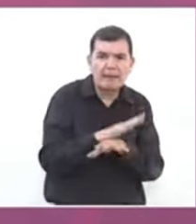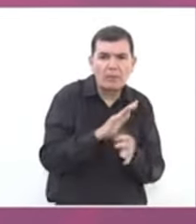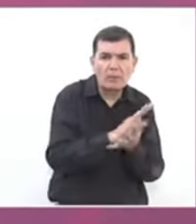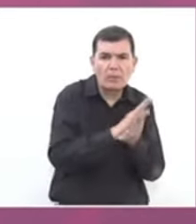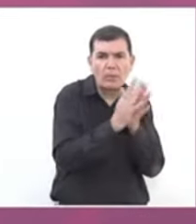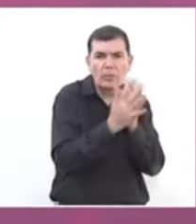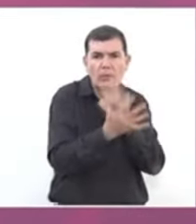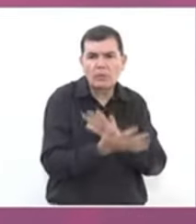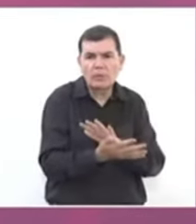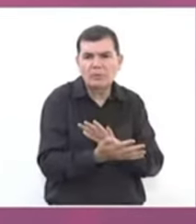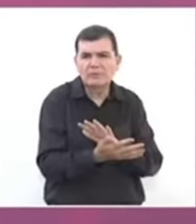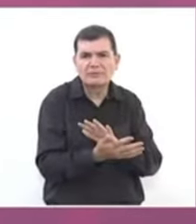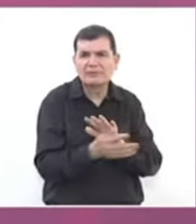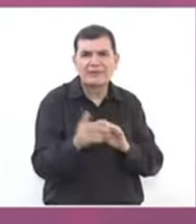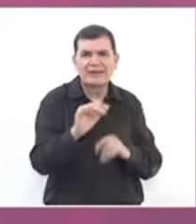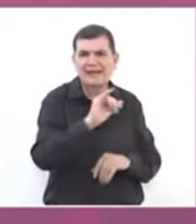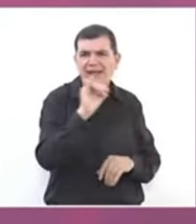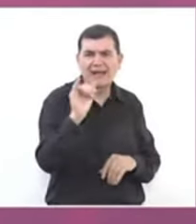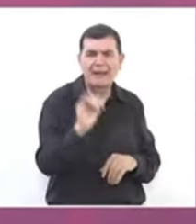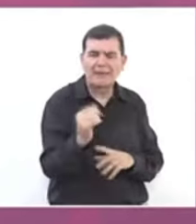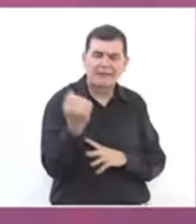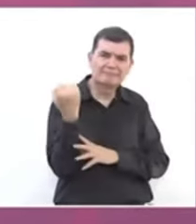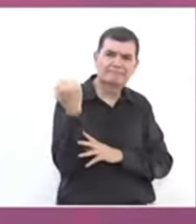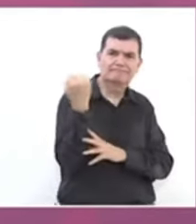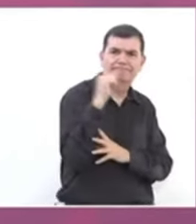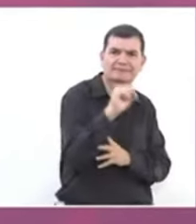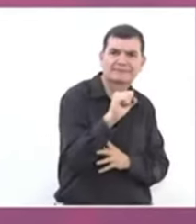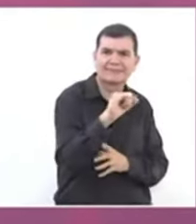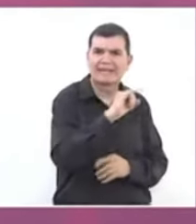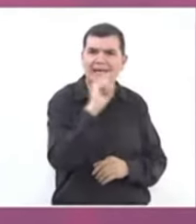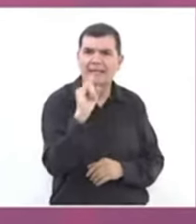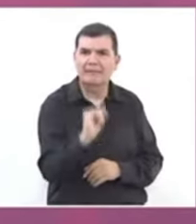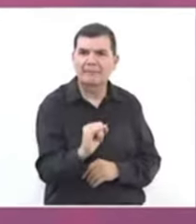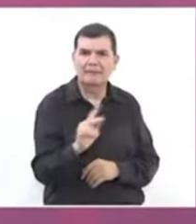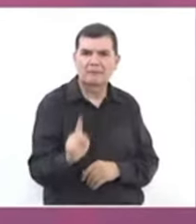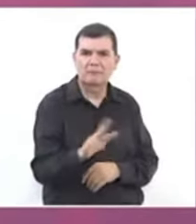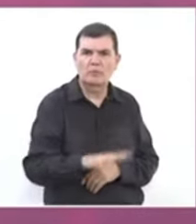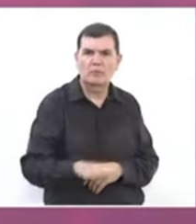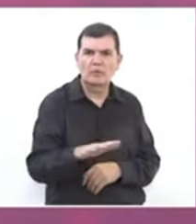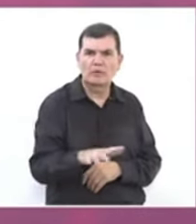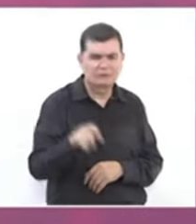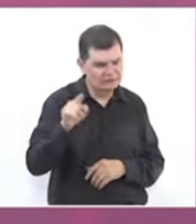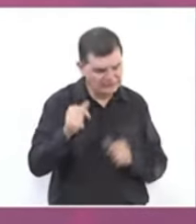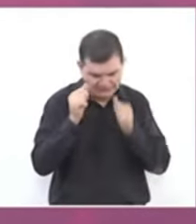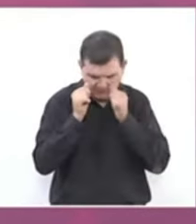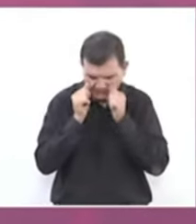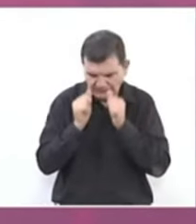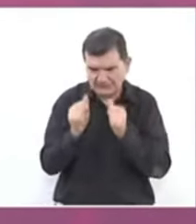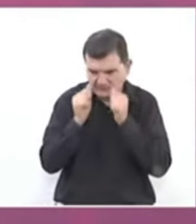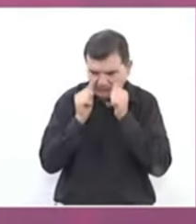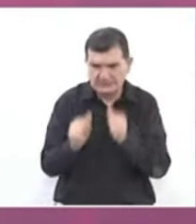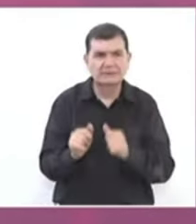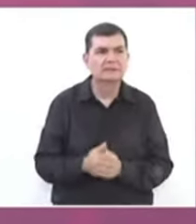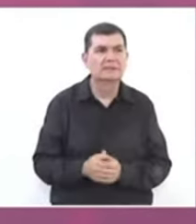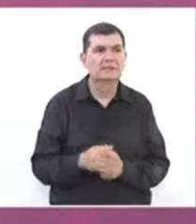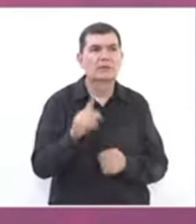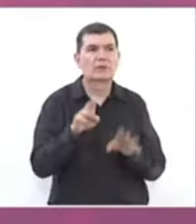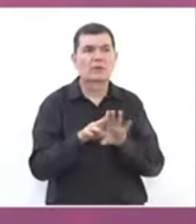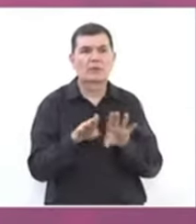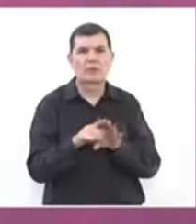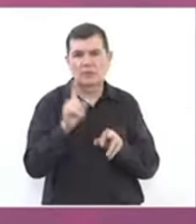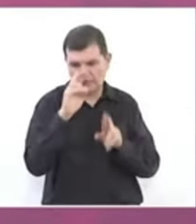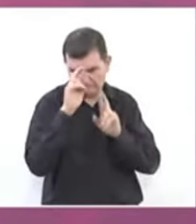le demos nunca la espalda al pueblo. Atención, mexicanos. No es muy importante que lo